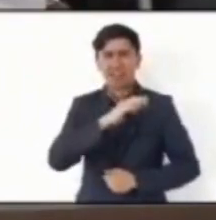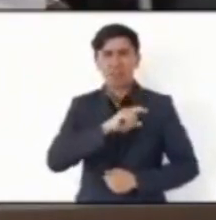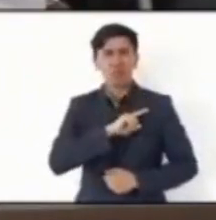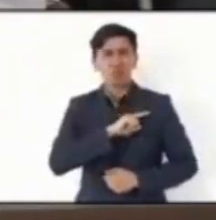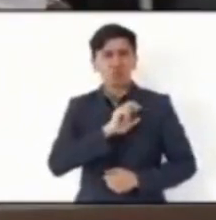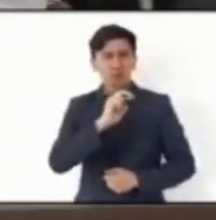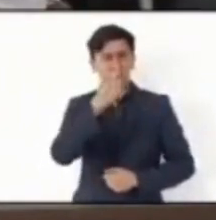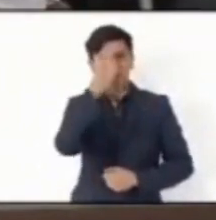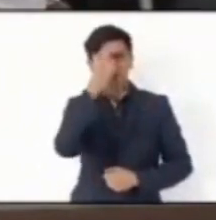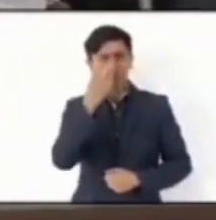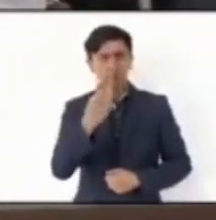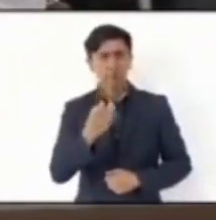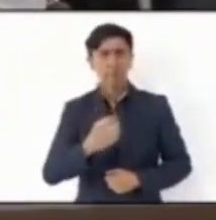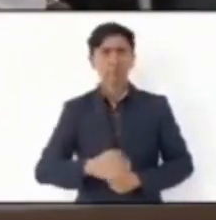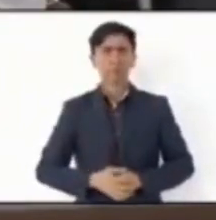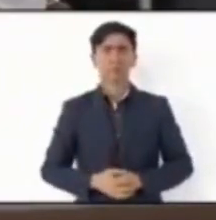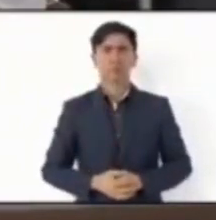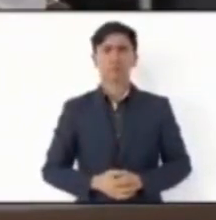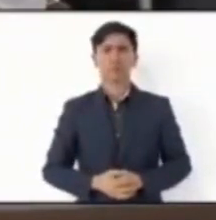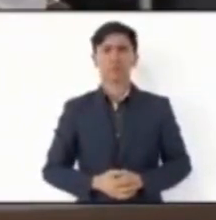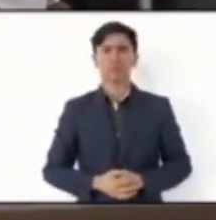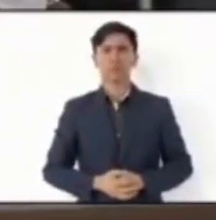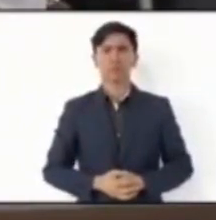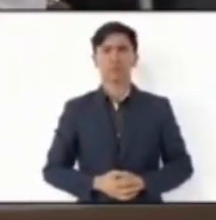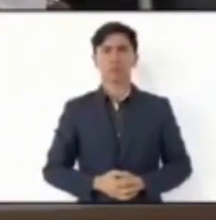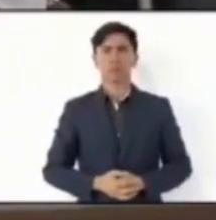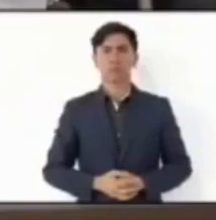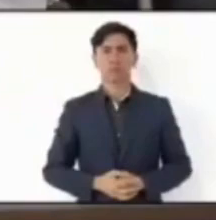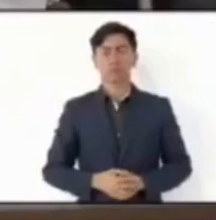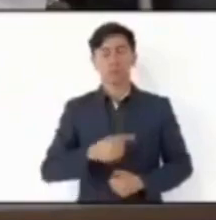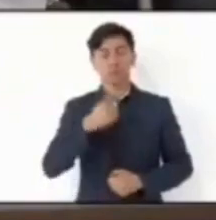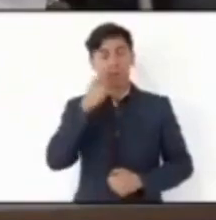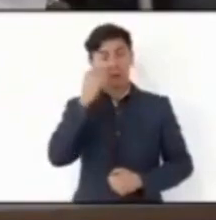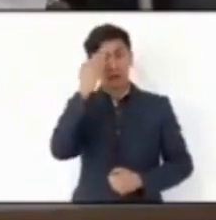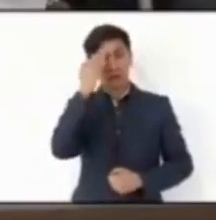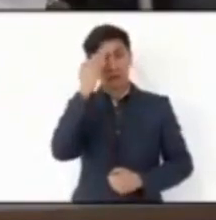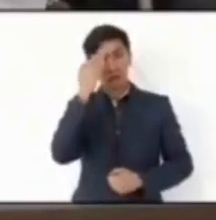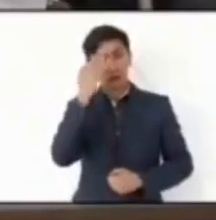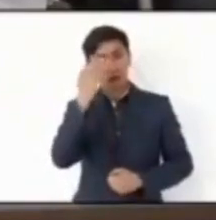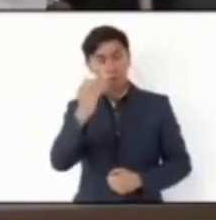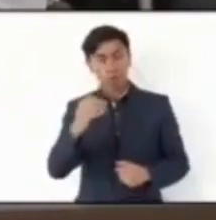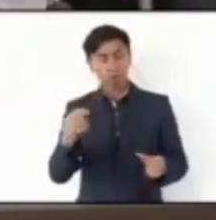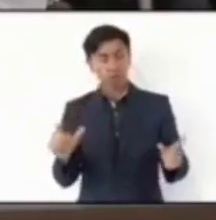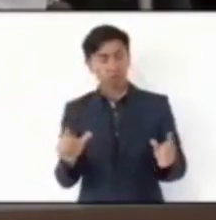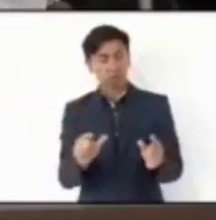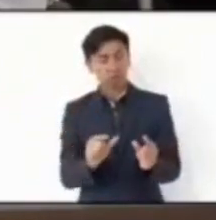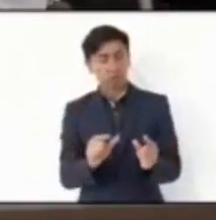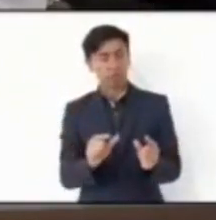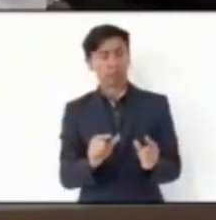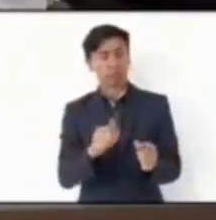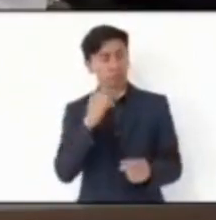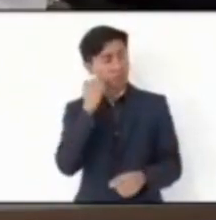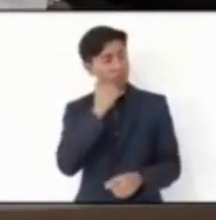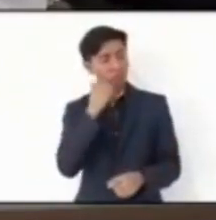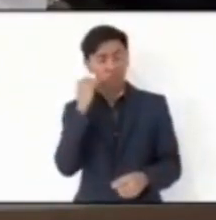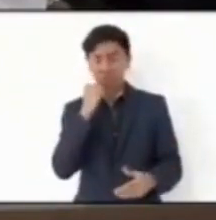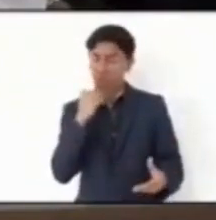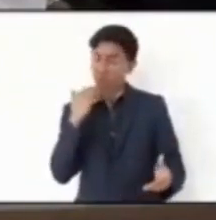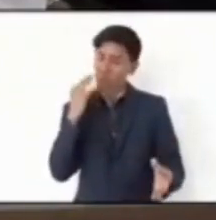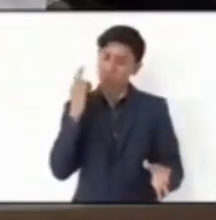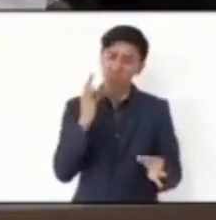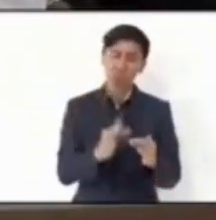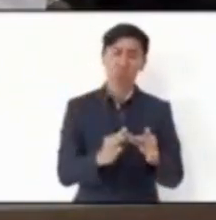eso. Ahora bien, no hay plazo que no se cumpla y hoy, 2 de junio de